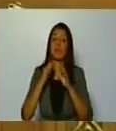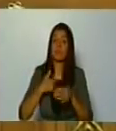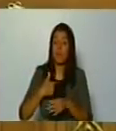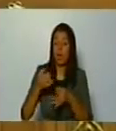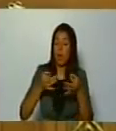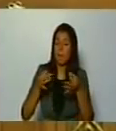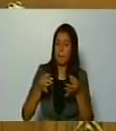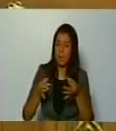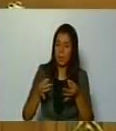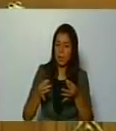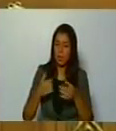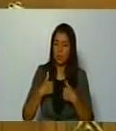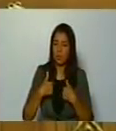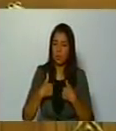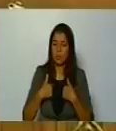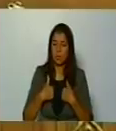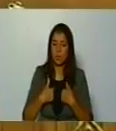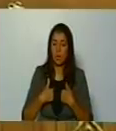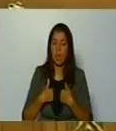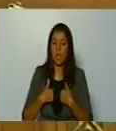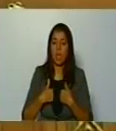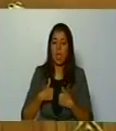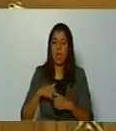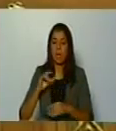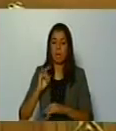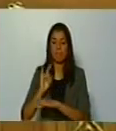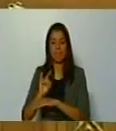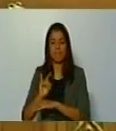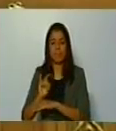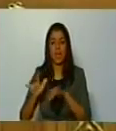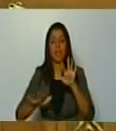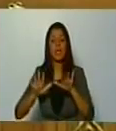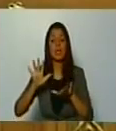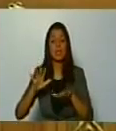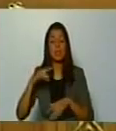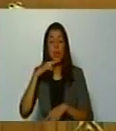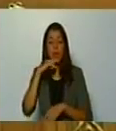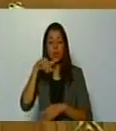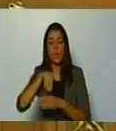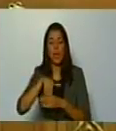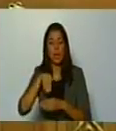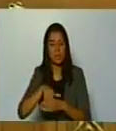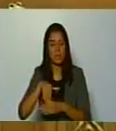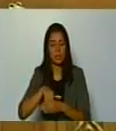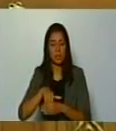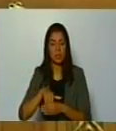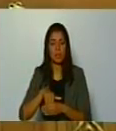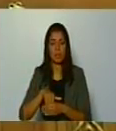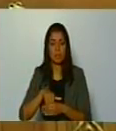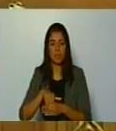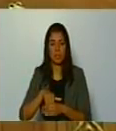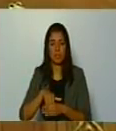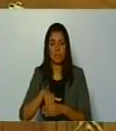tanto el proceso fraudulento del 15 de octubre, o sea, imagínense,